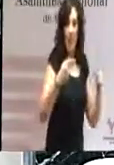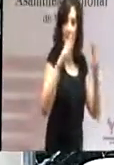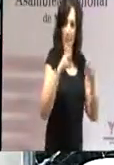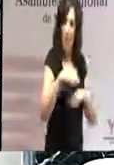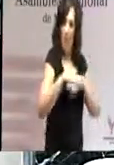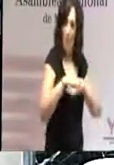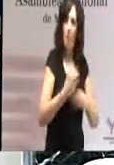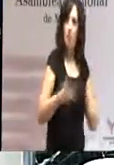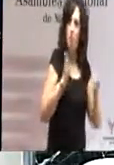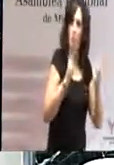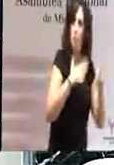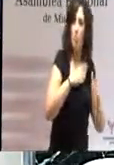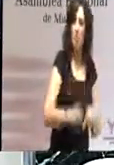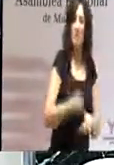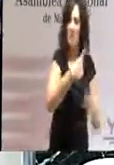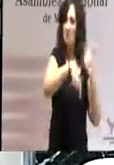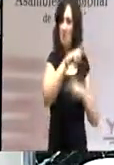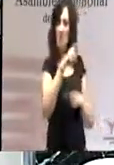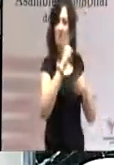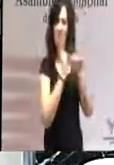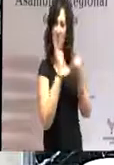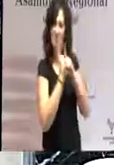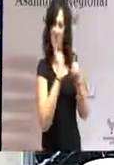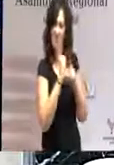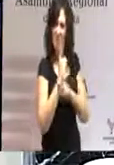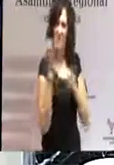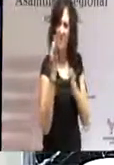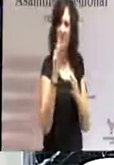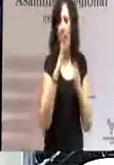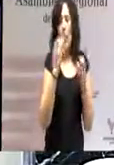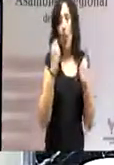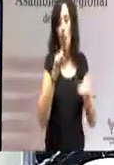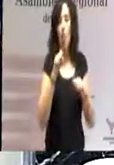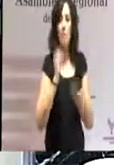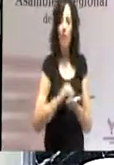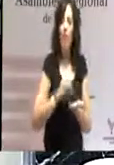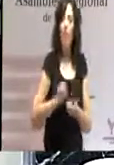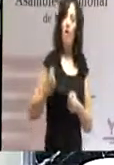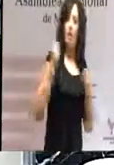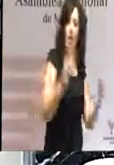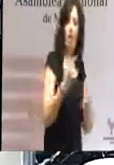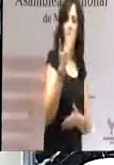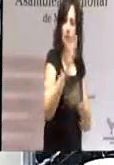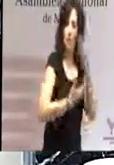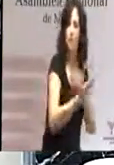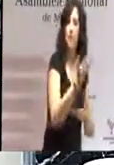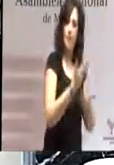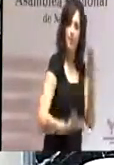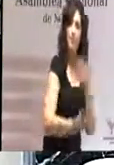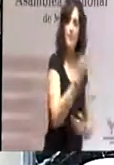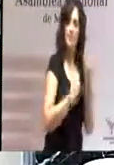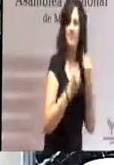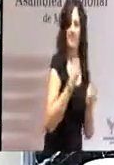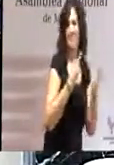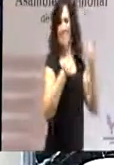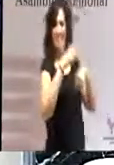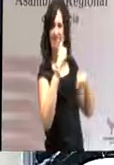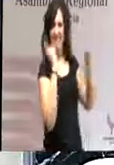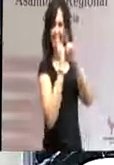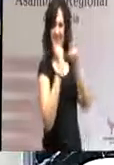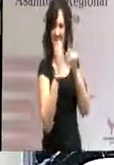los puentes que una y otra vez se les han ido tendiendo. Señor presidente, lo que le ha